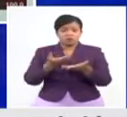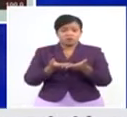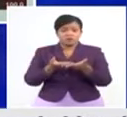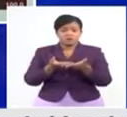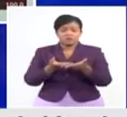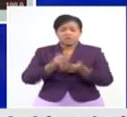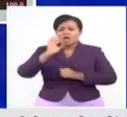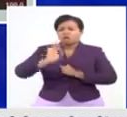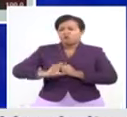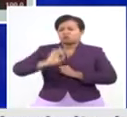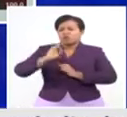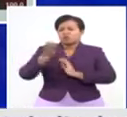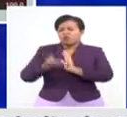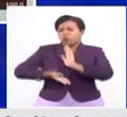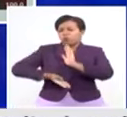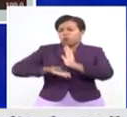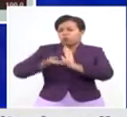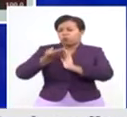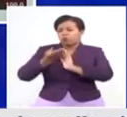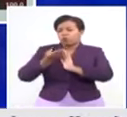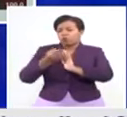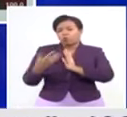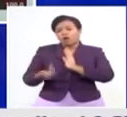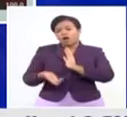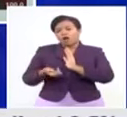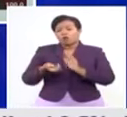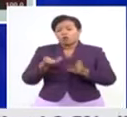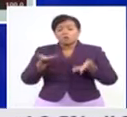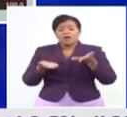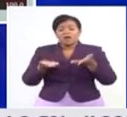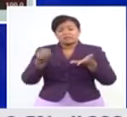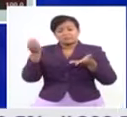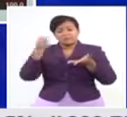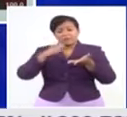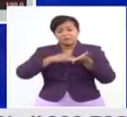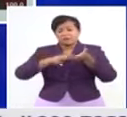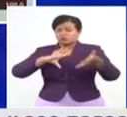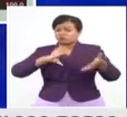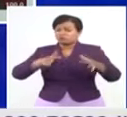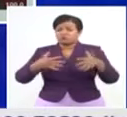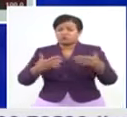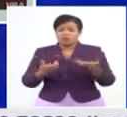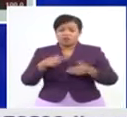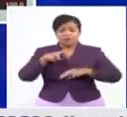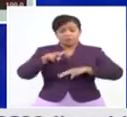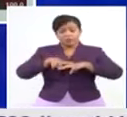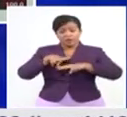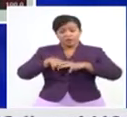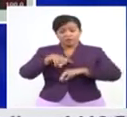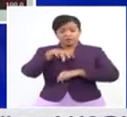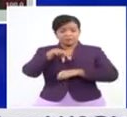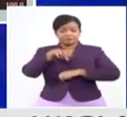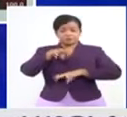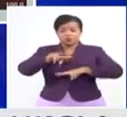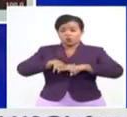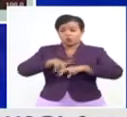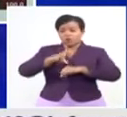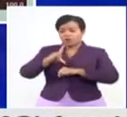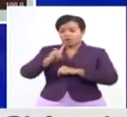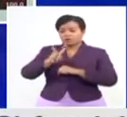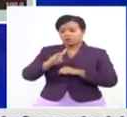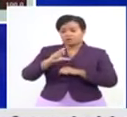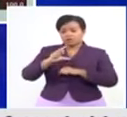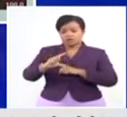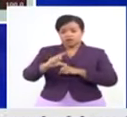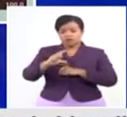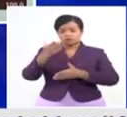mayores, en correspondencia con su complejidad: La Habana, Pinar del Río, Holguín, Villa Clara, Santiago